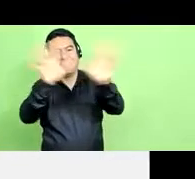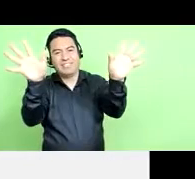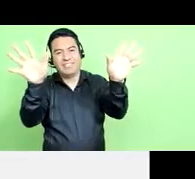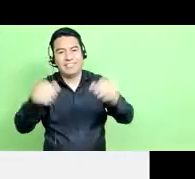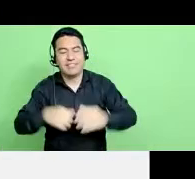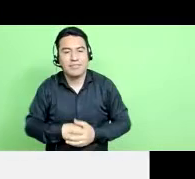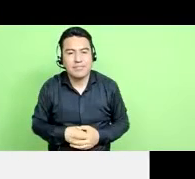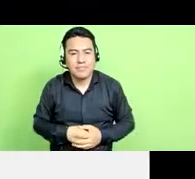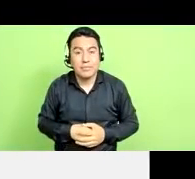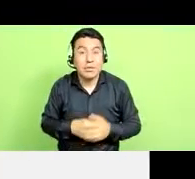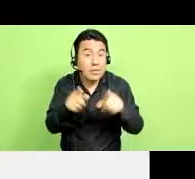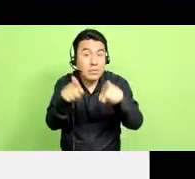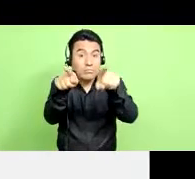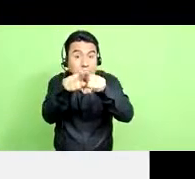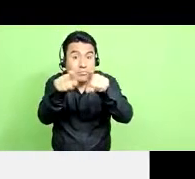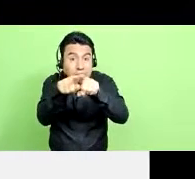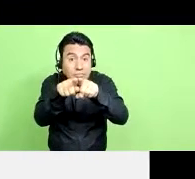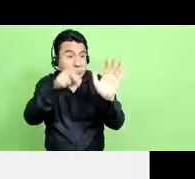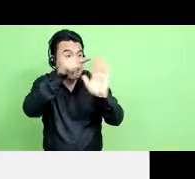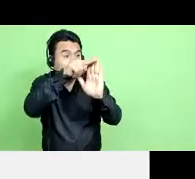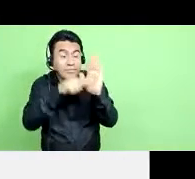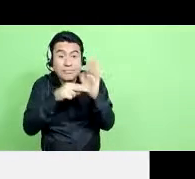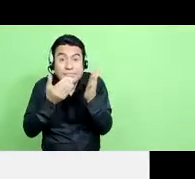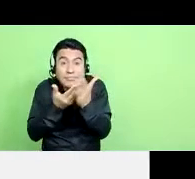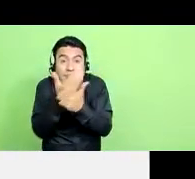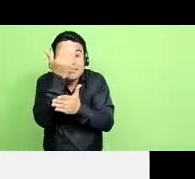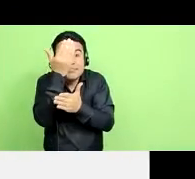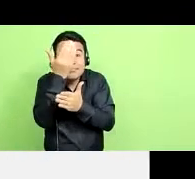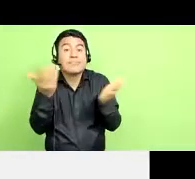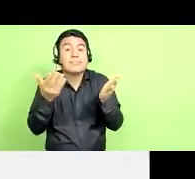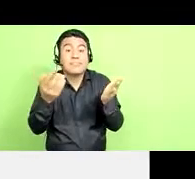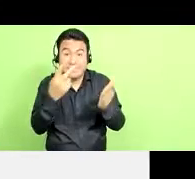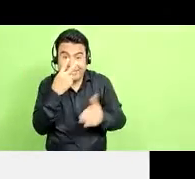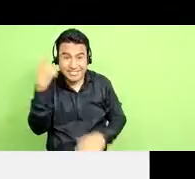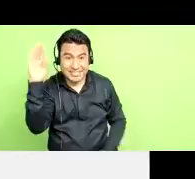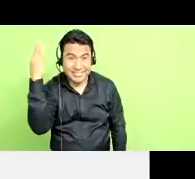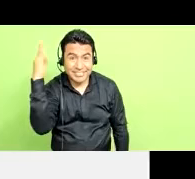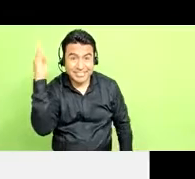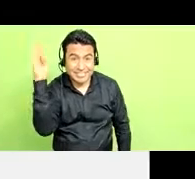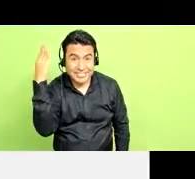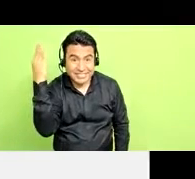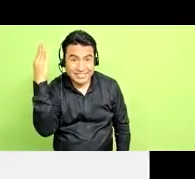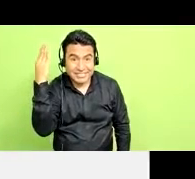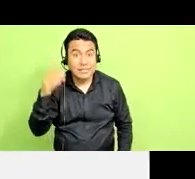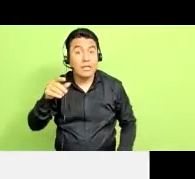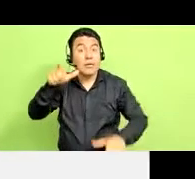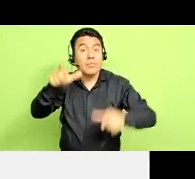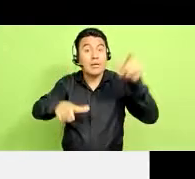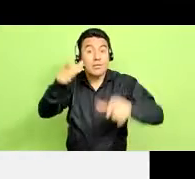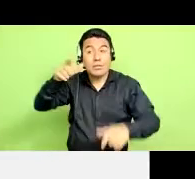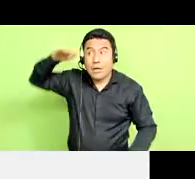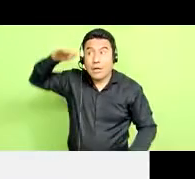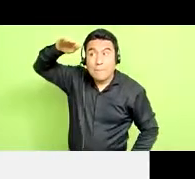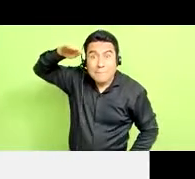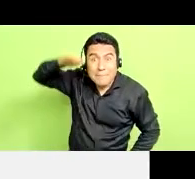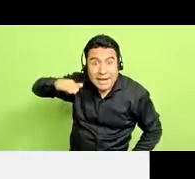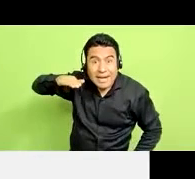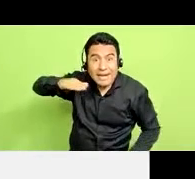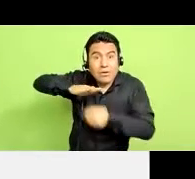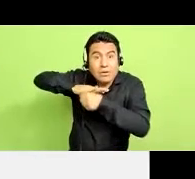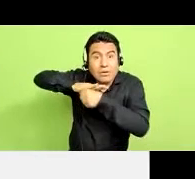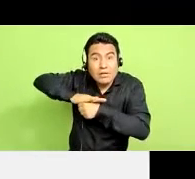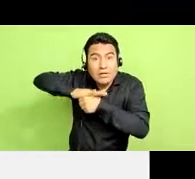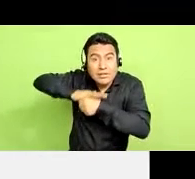también se están incorporando que se cuenten servicios y químicos para personas con estatura justamente porque las dimensiones